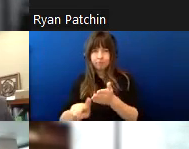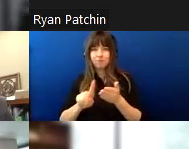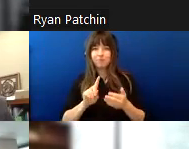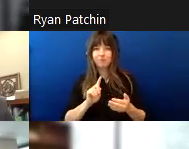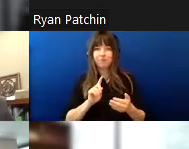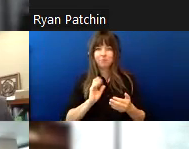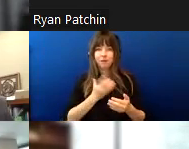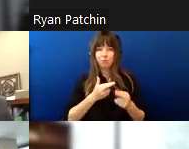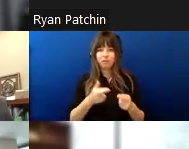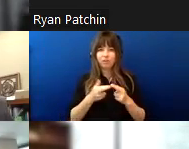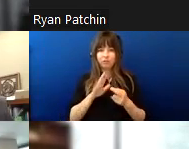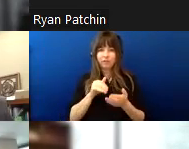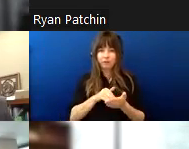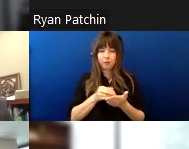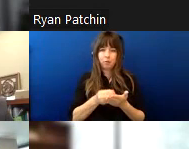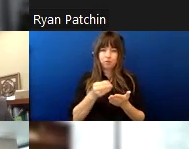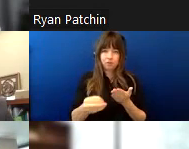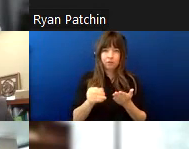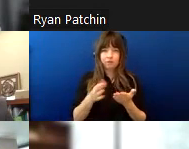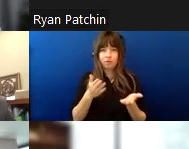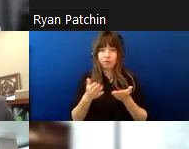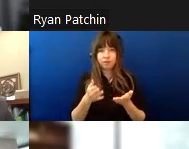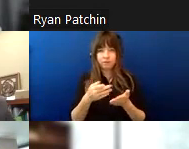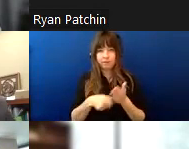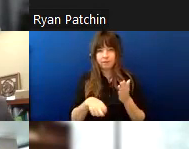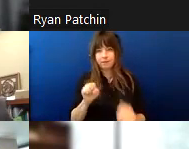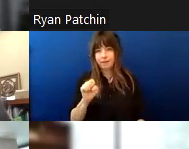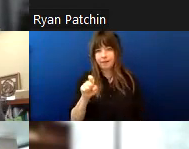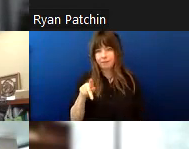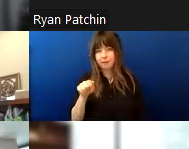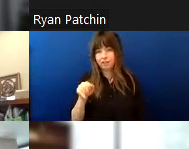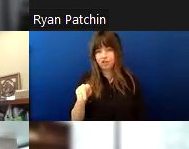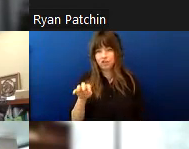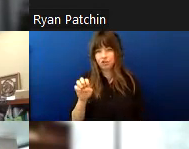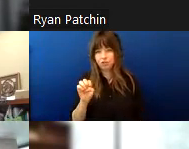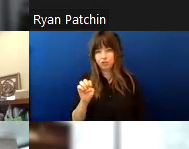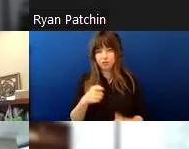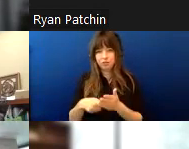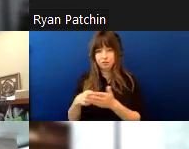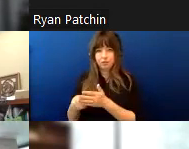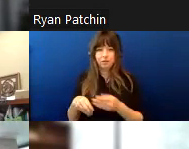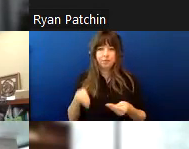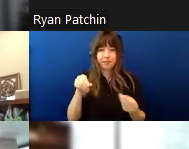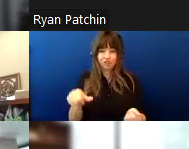podemos profundizar en nuestros propios centros regionales. Así que